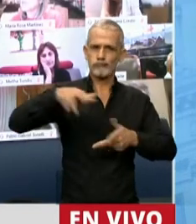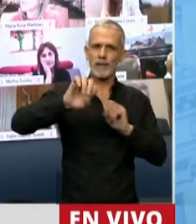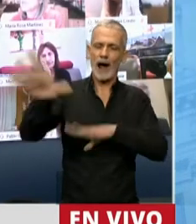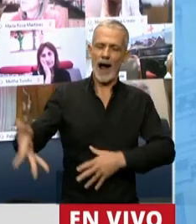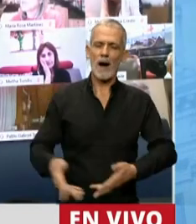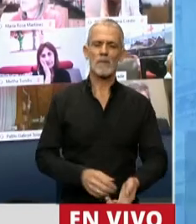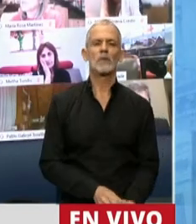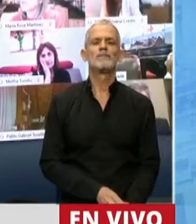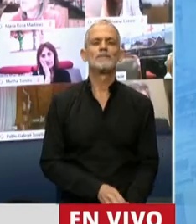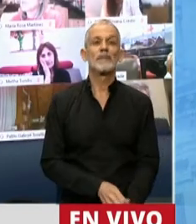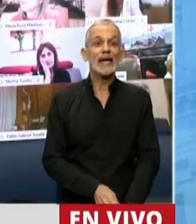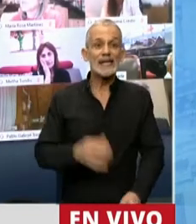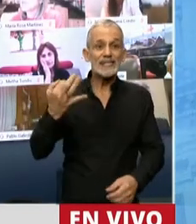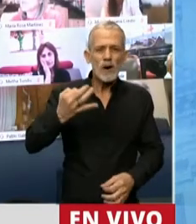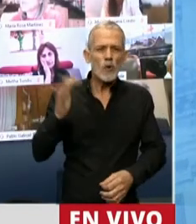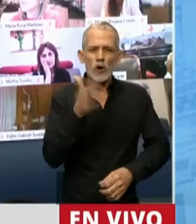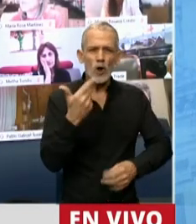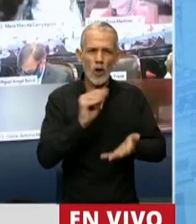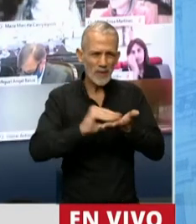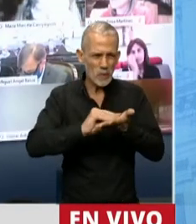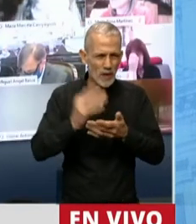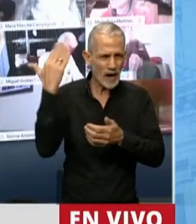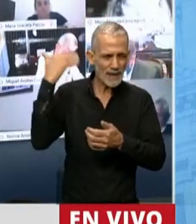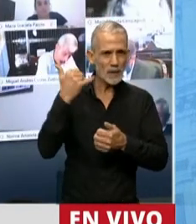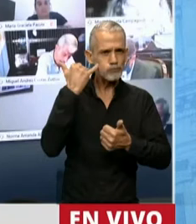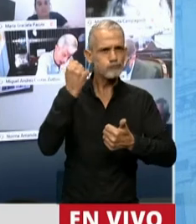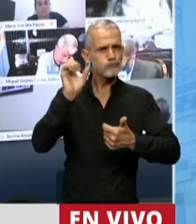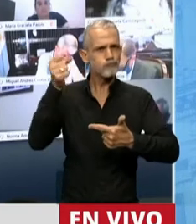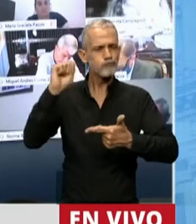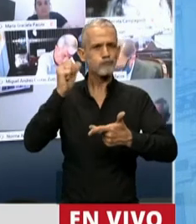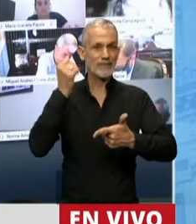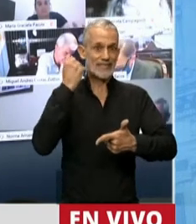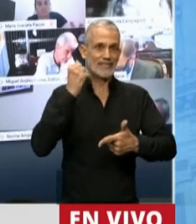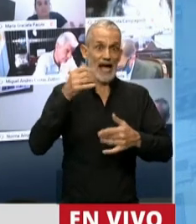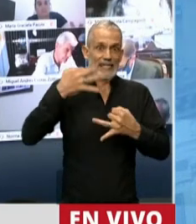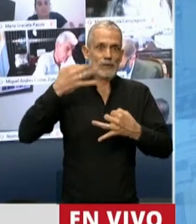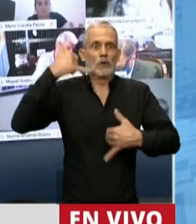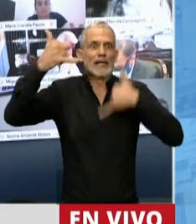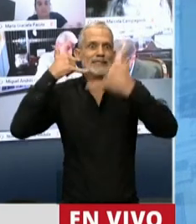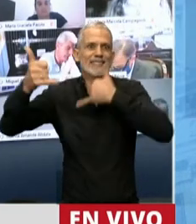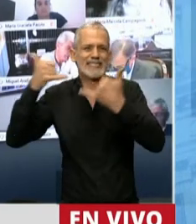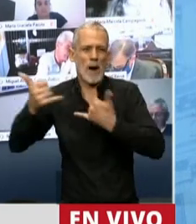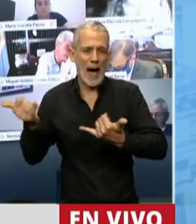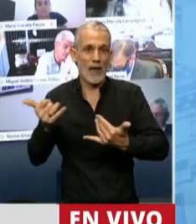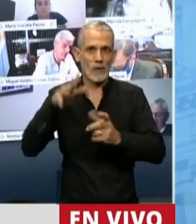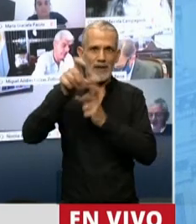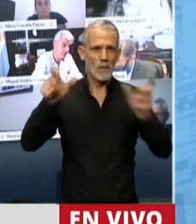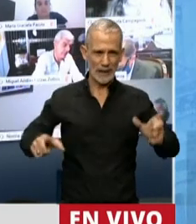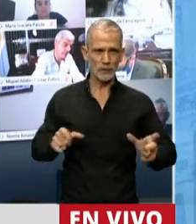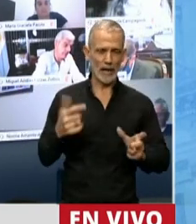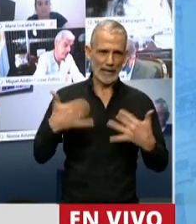Seguramente todos los diputados preopinantes y las diputadas deben haber recibido llamados de quienes